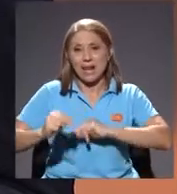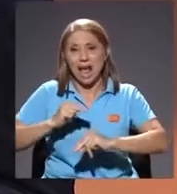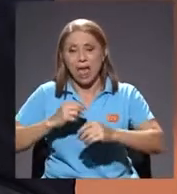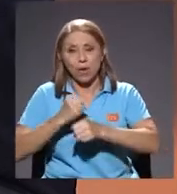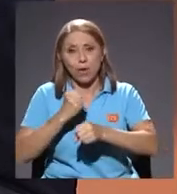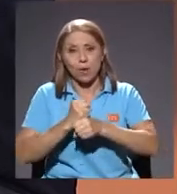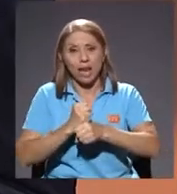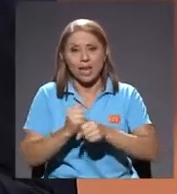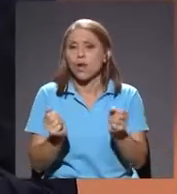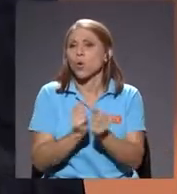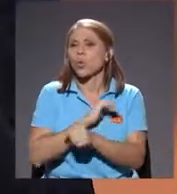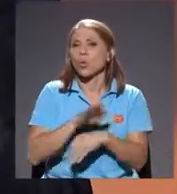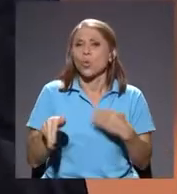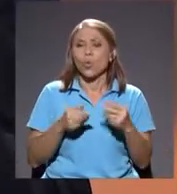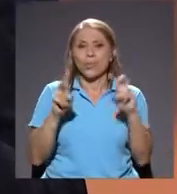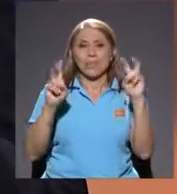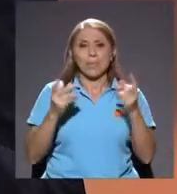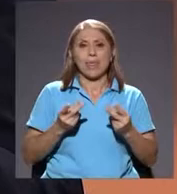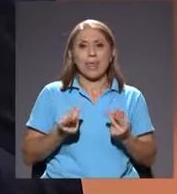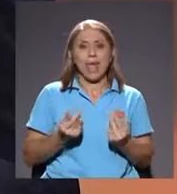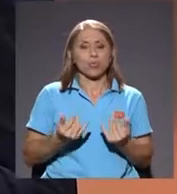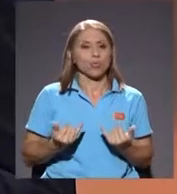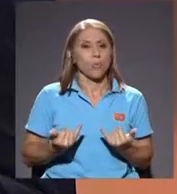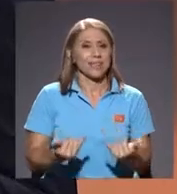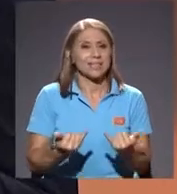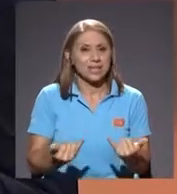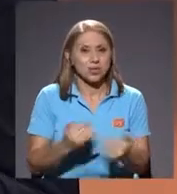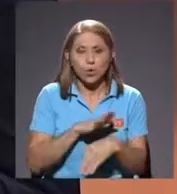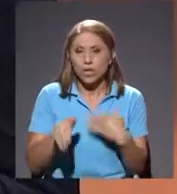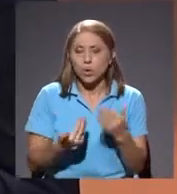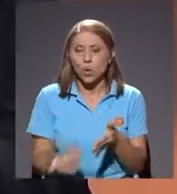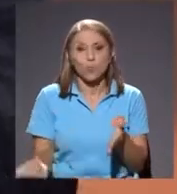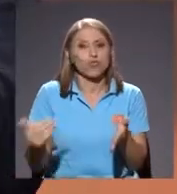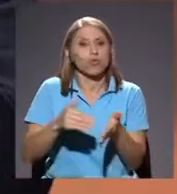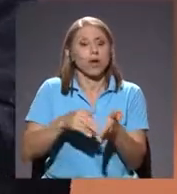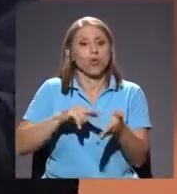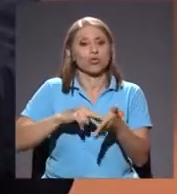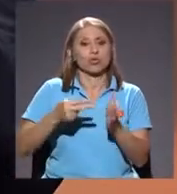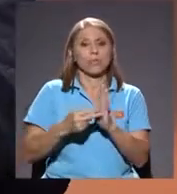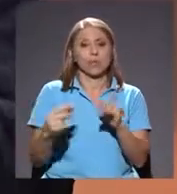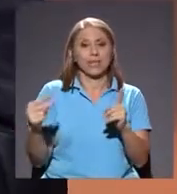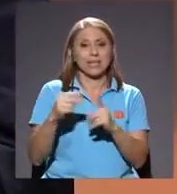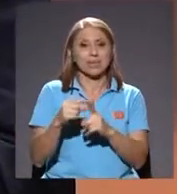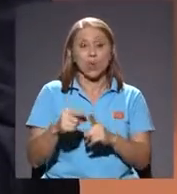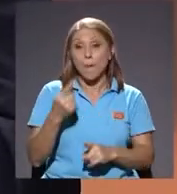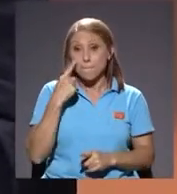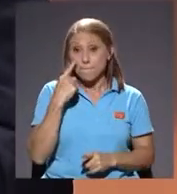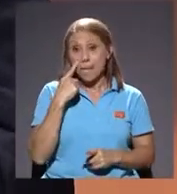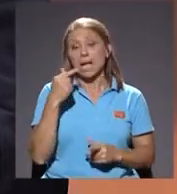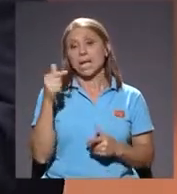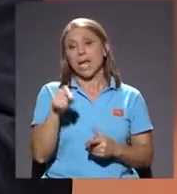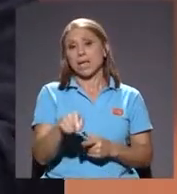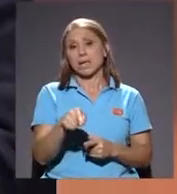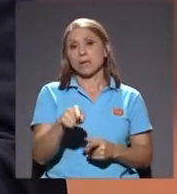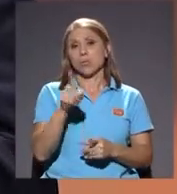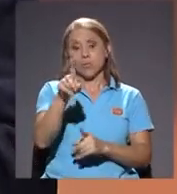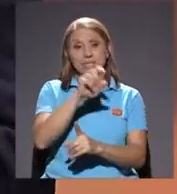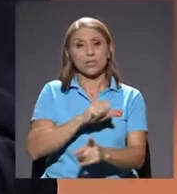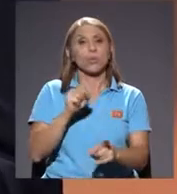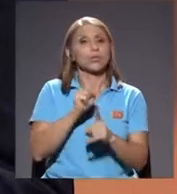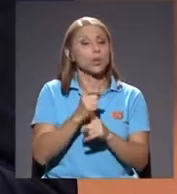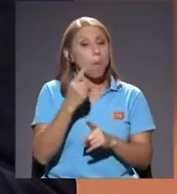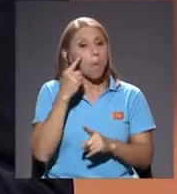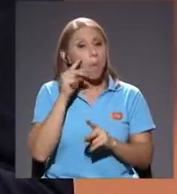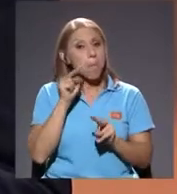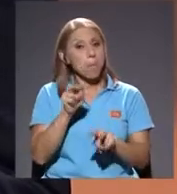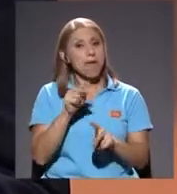todo el tema de automatización y toda la reconceptualización que eso trae entonces vea que hay un panorama que se pone interesante para